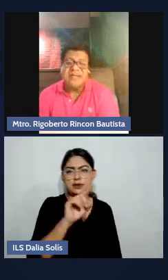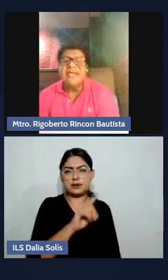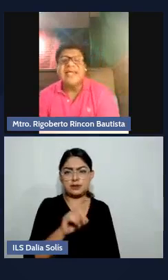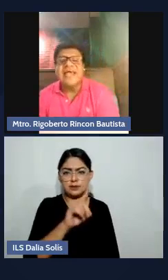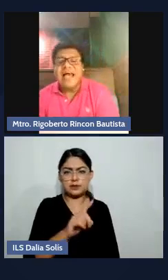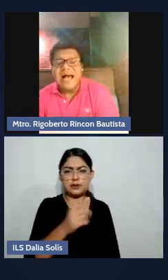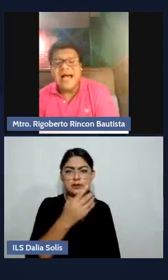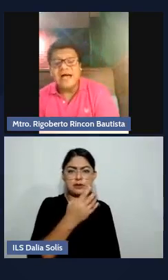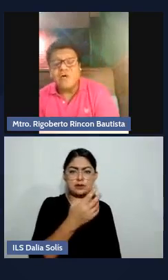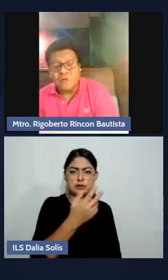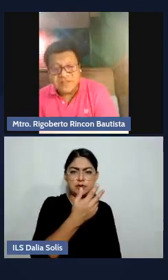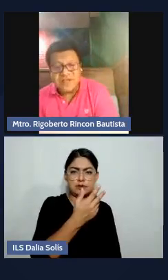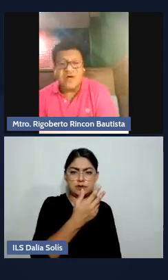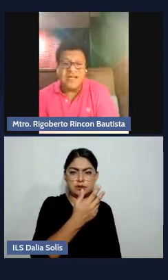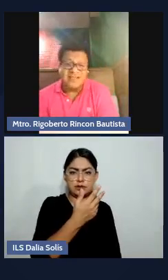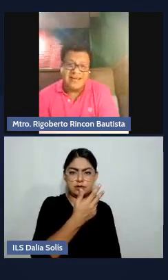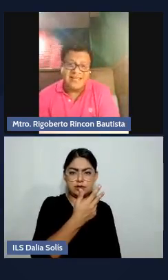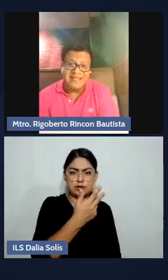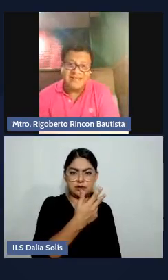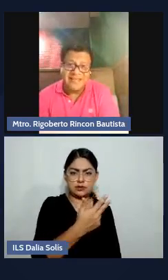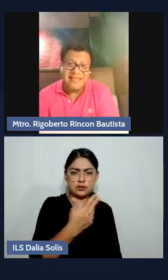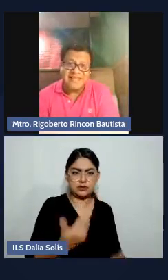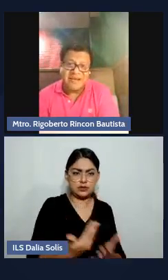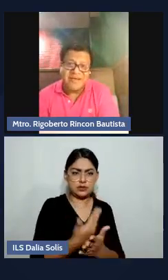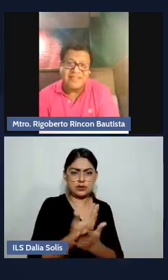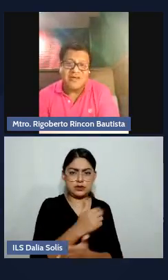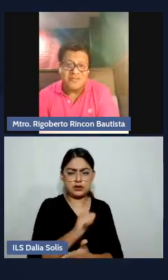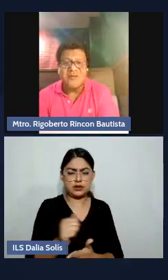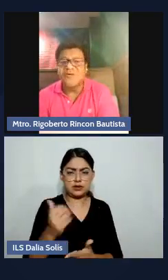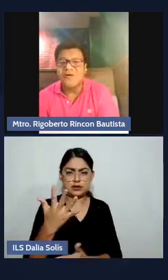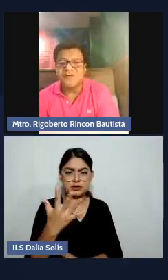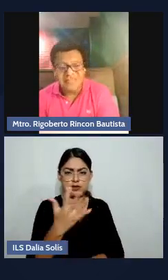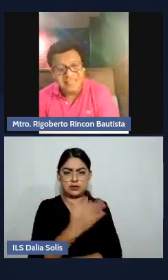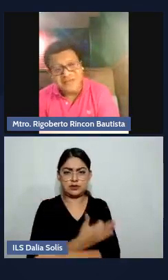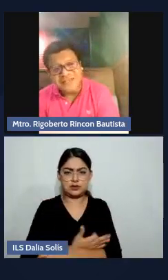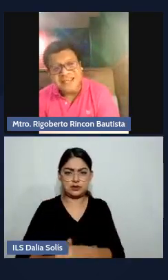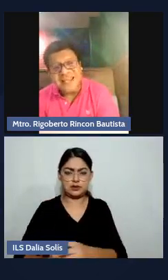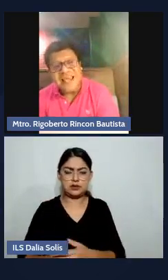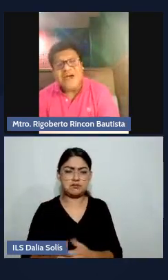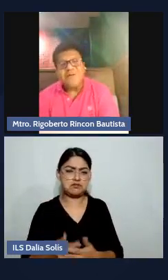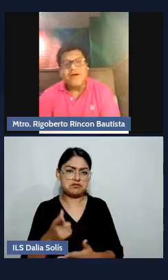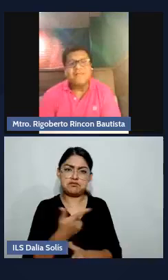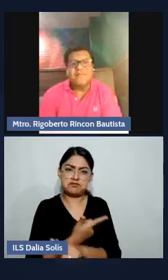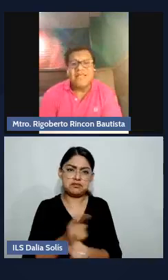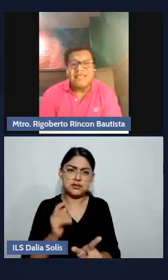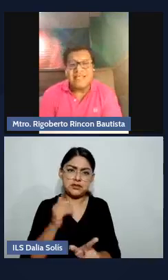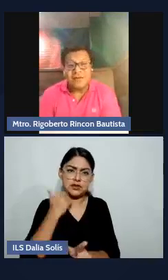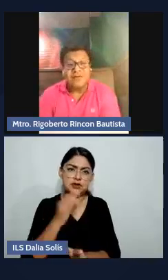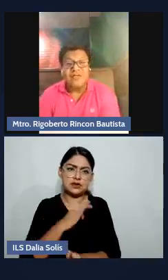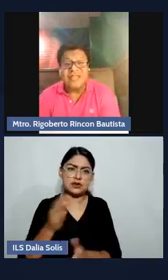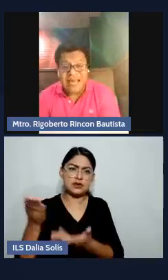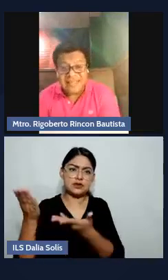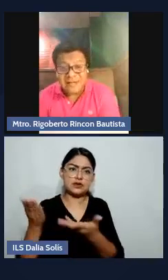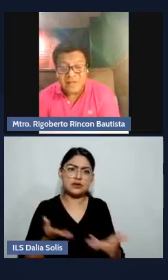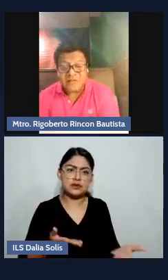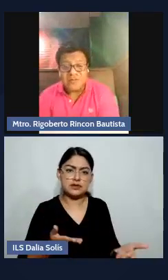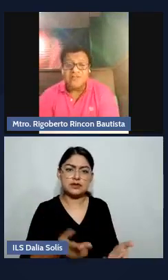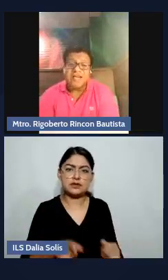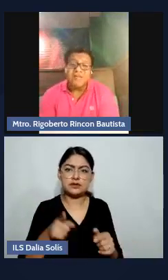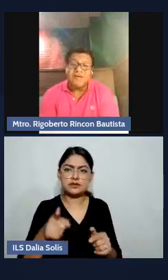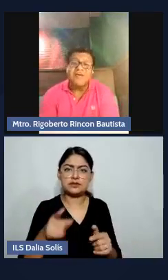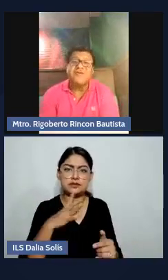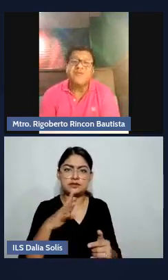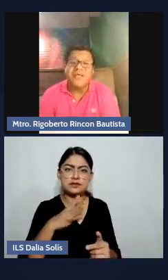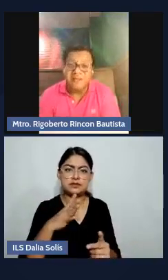a 5 de la tarde, ¿sí? De lunes a domingo. Cuando ustedes gusten, pueden estar con nosotros. Ahí están los números telefónicos, pueden